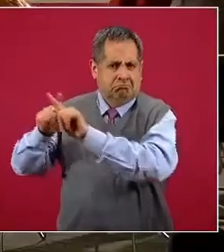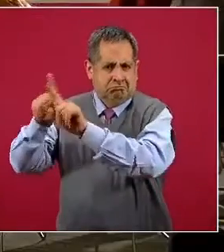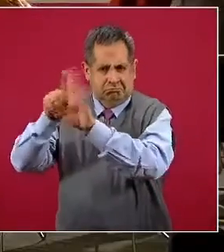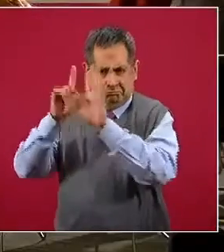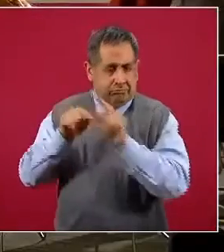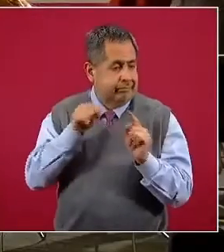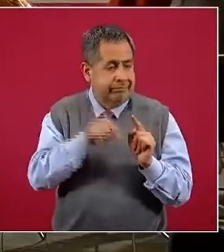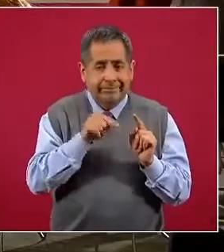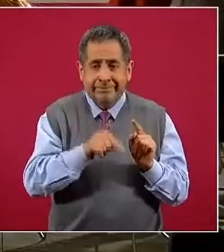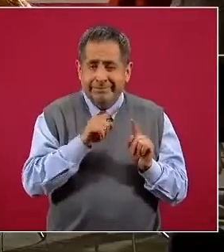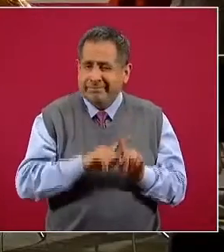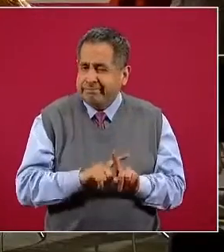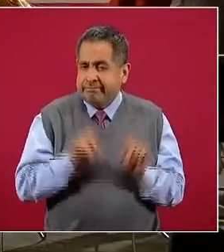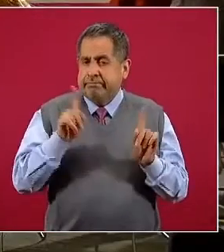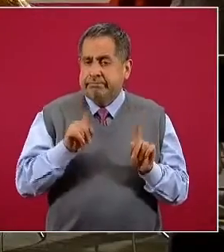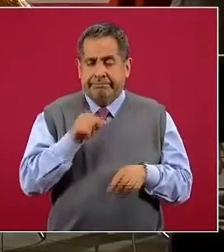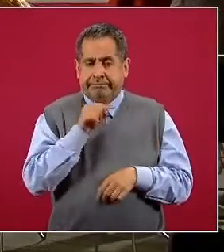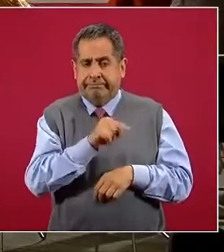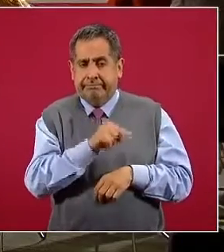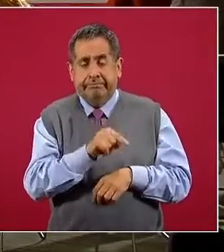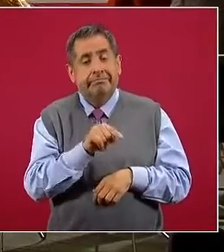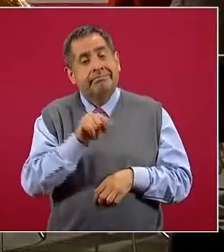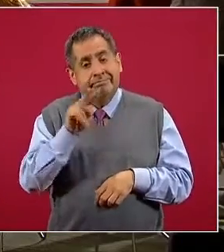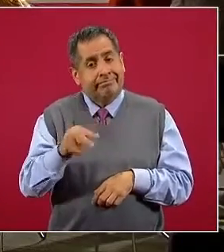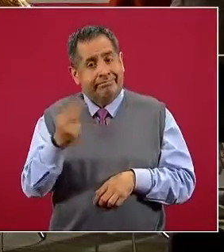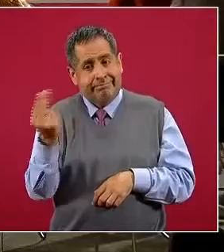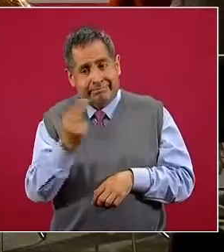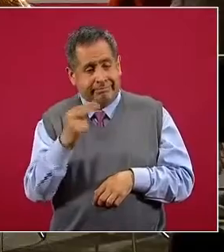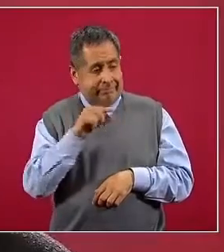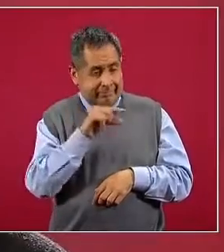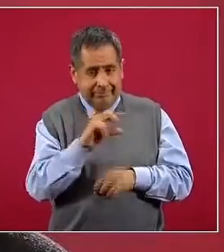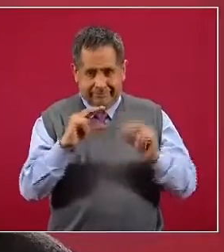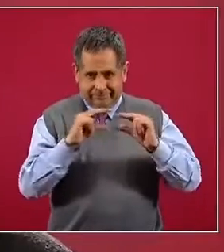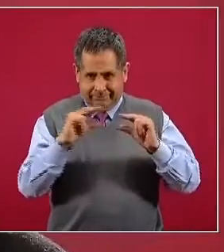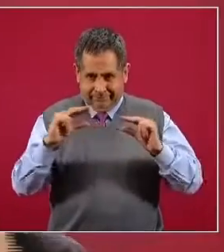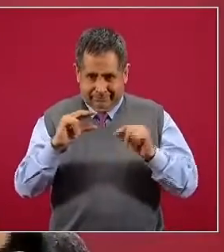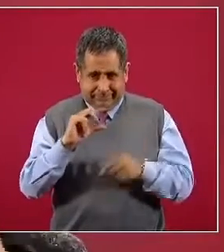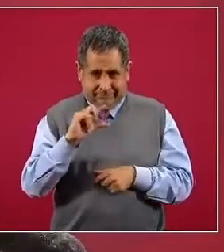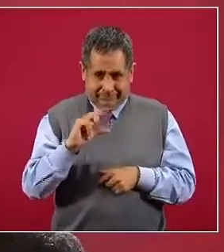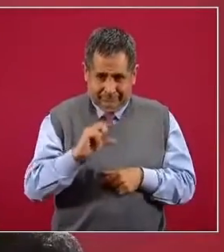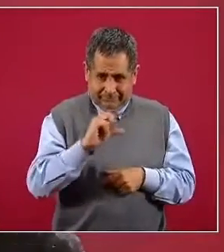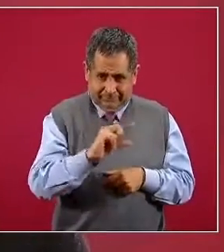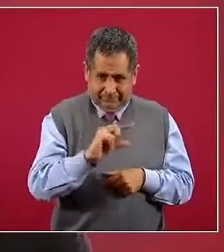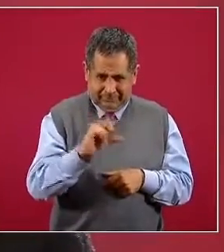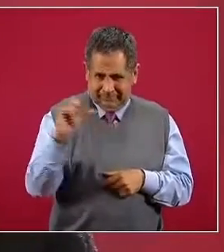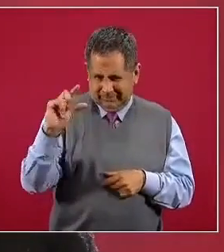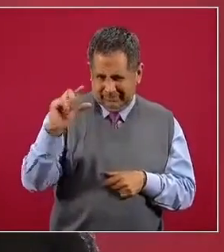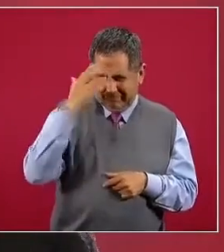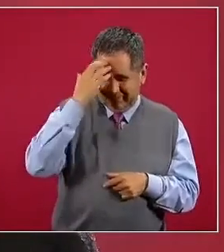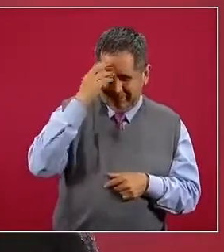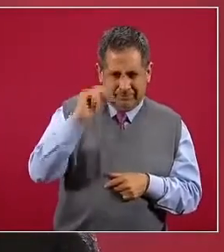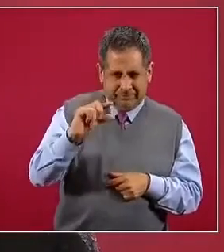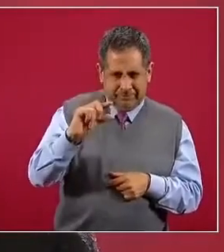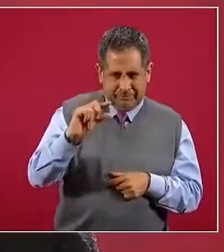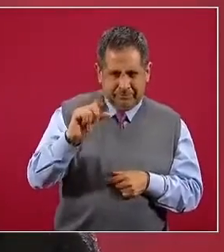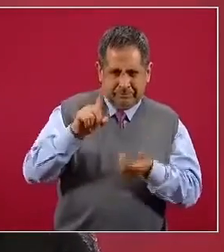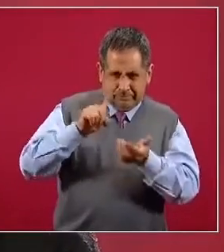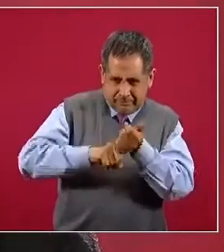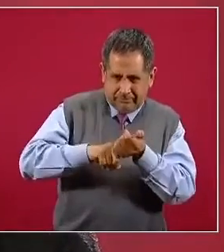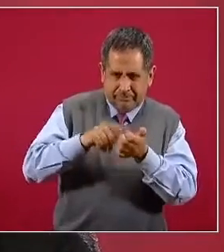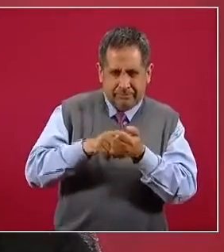enfermedad, y requiere que el producto, la vacuna, un frasquito en la que se encuentra